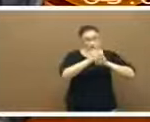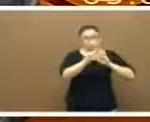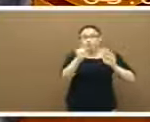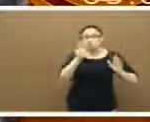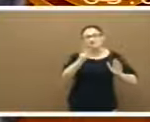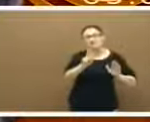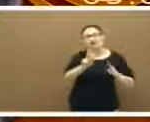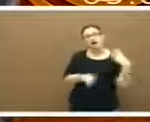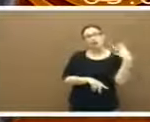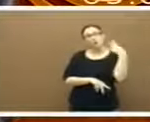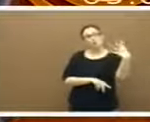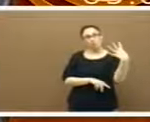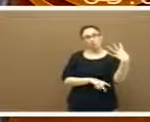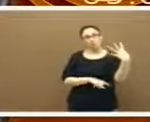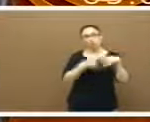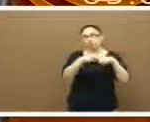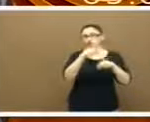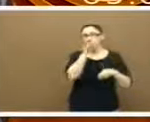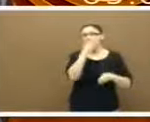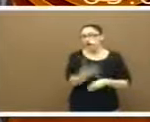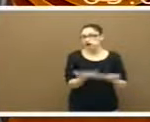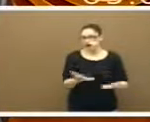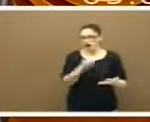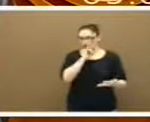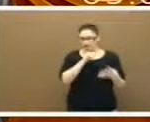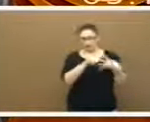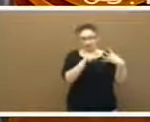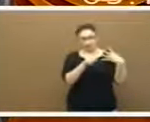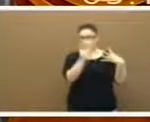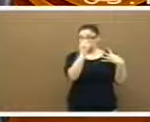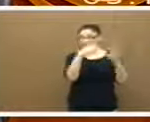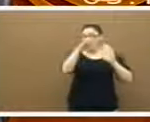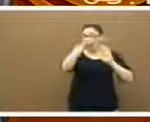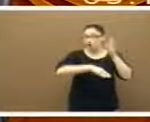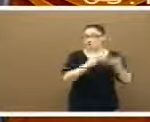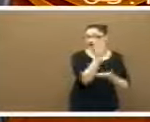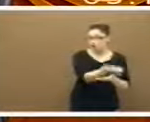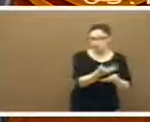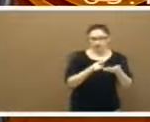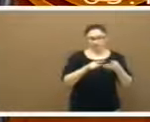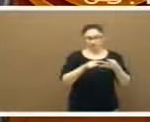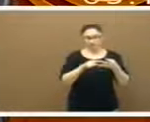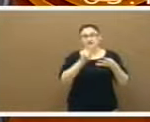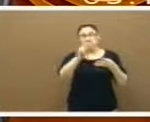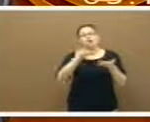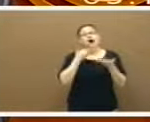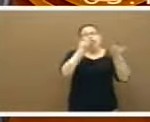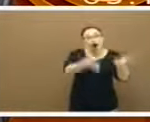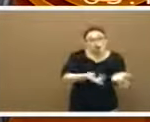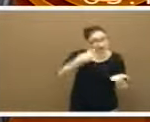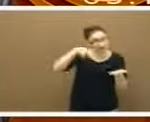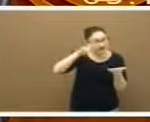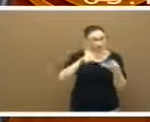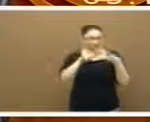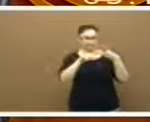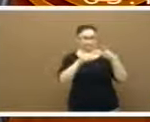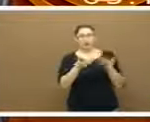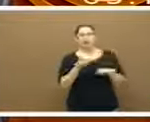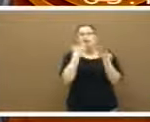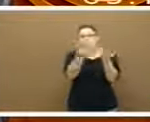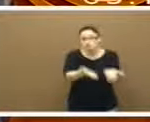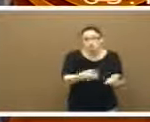hay cuatro cuestiones que siguen vigentes. La primera es la ayuda a los programas, la segunda la ayuda a la experiencia, la tercera la ayuda a los proyectos y la última la